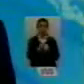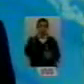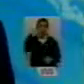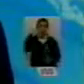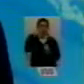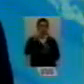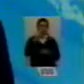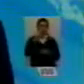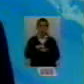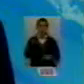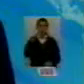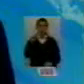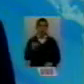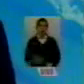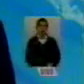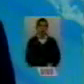el año 2020.